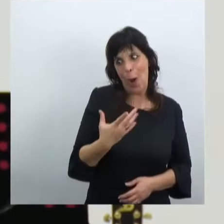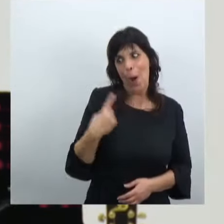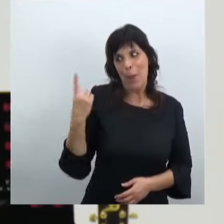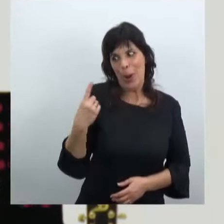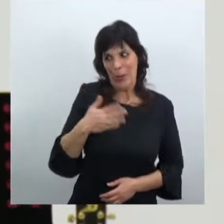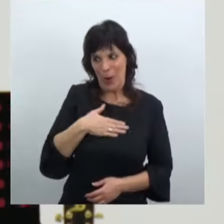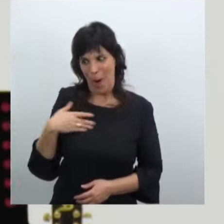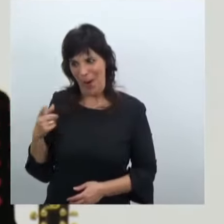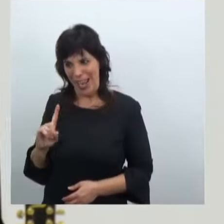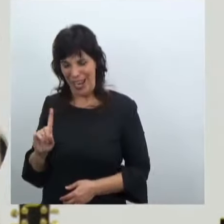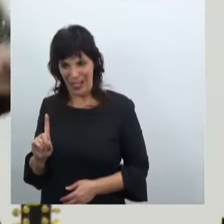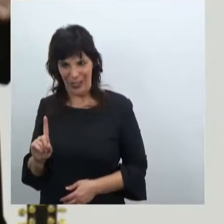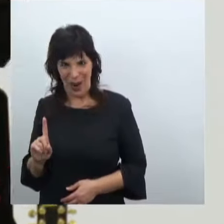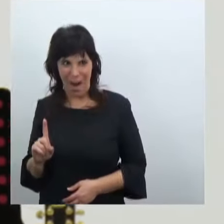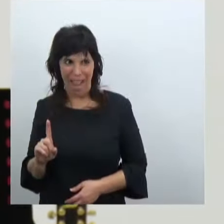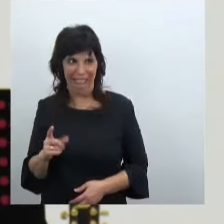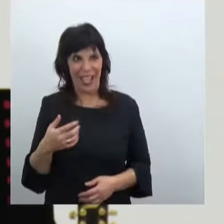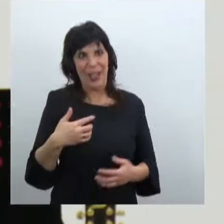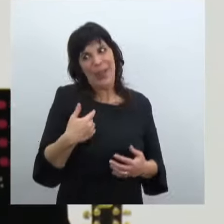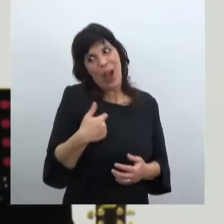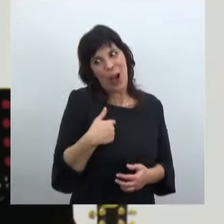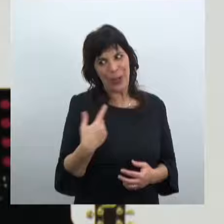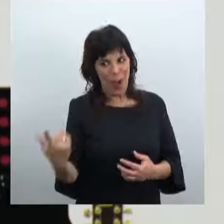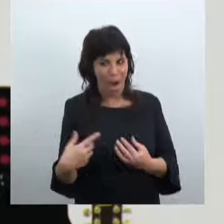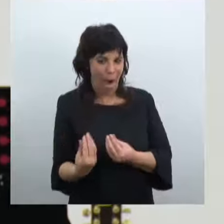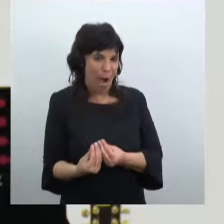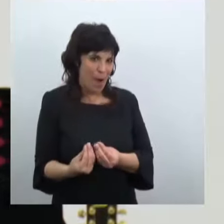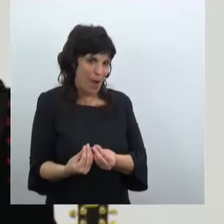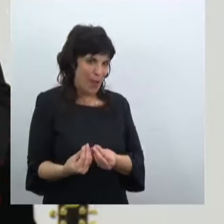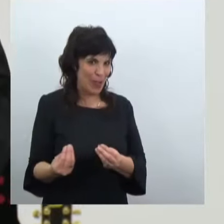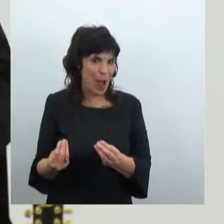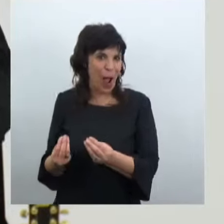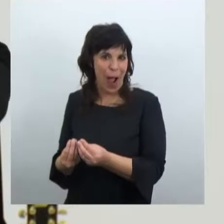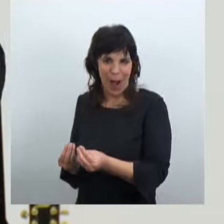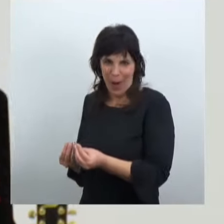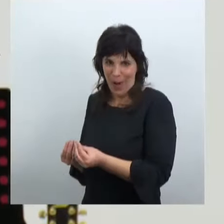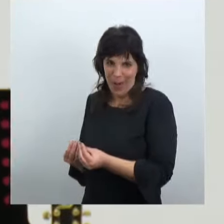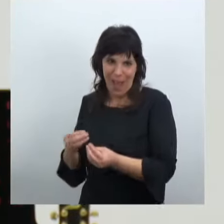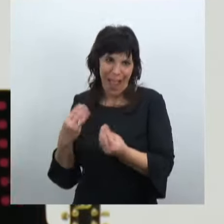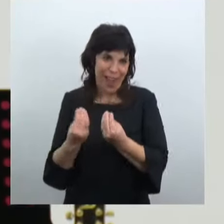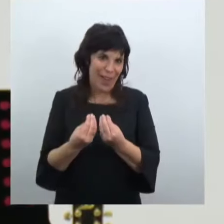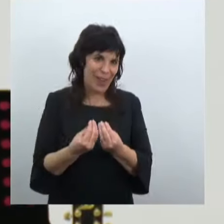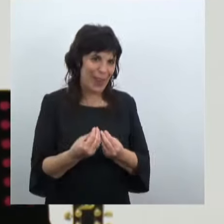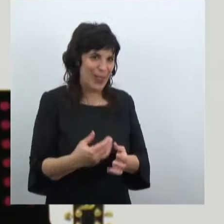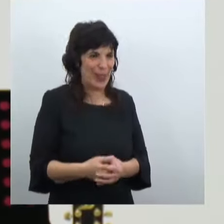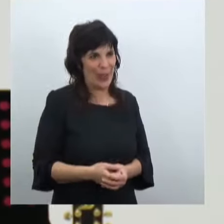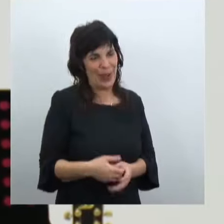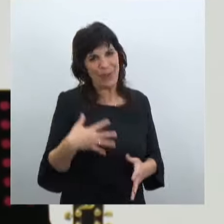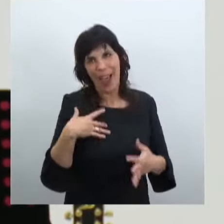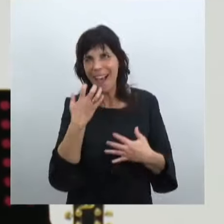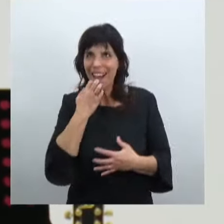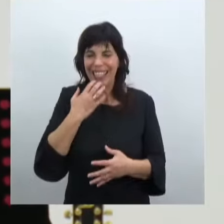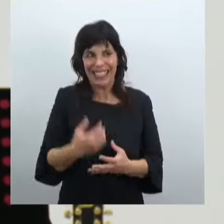solo, que querías estar con ellas a solas y ella quería estar con él solo. Estoy mirando todos los ejemplos, como